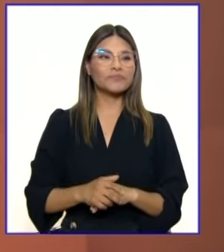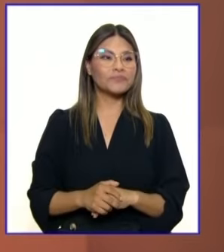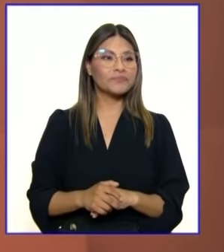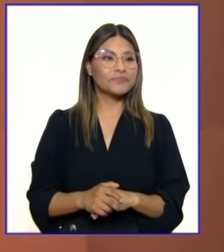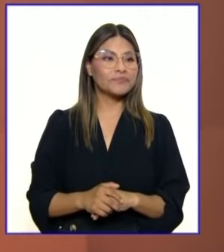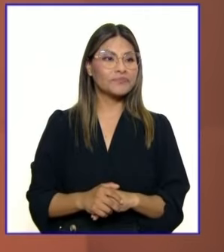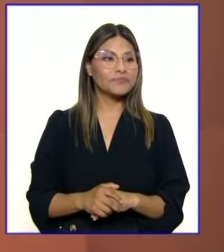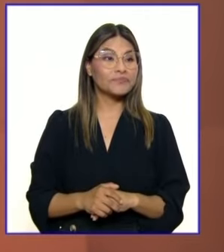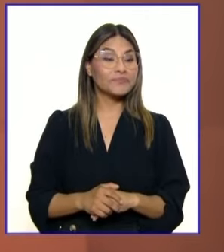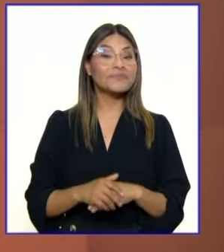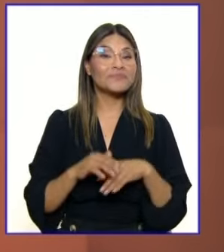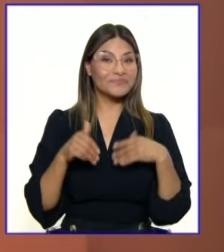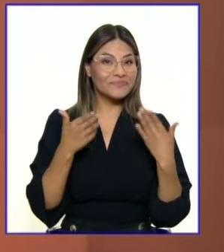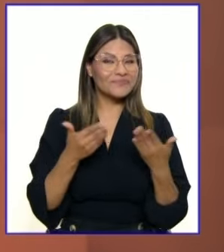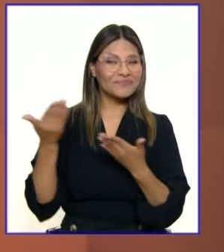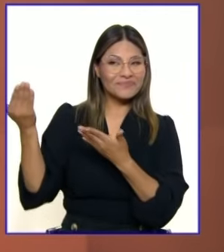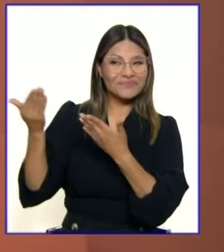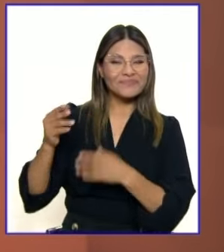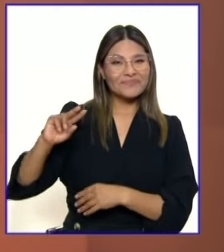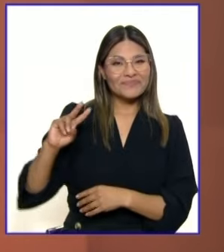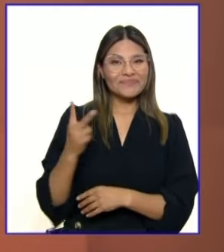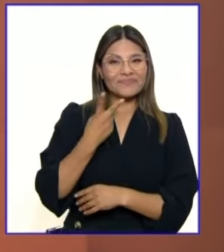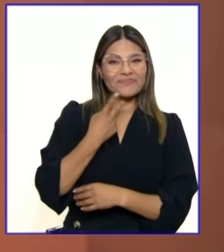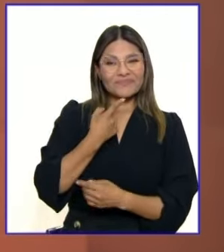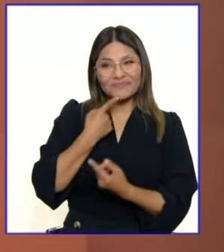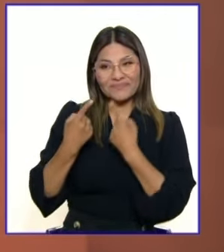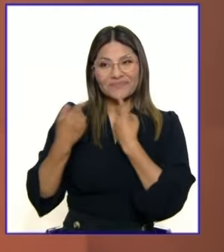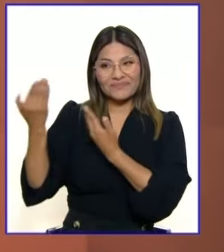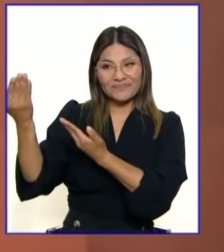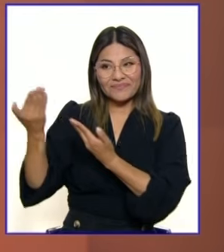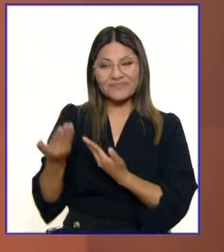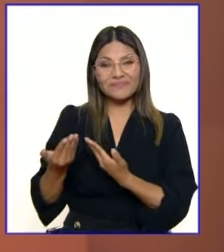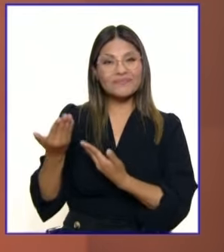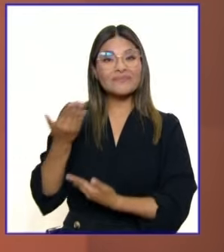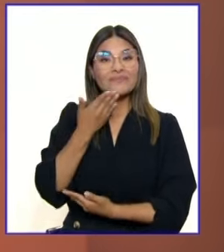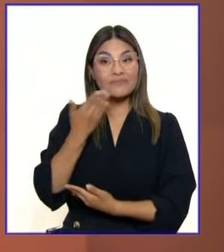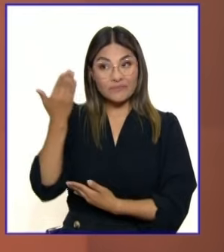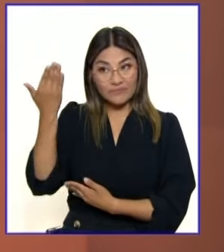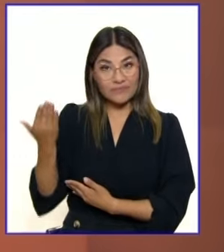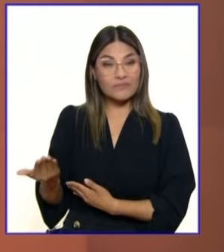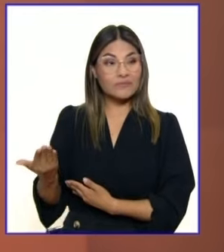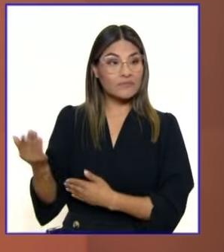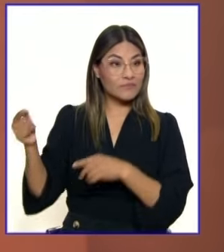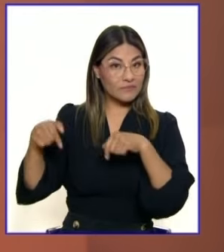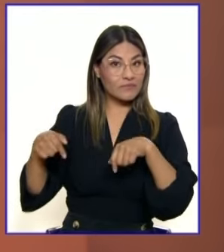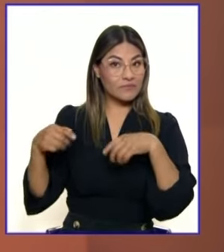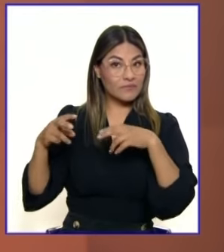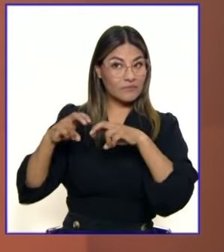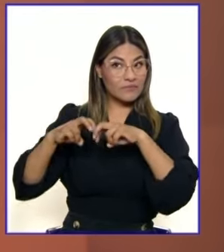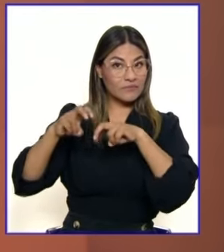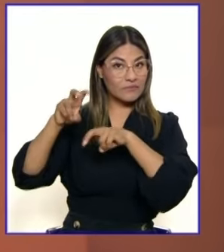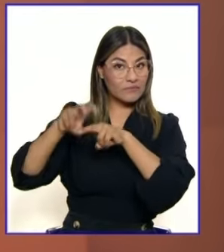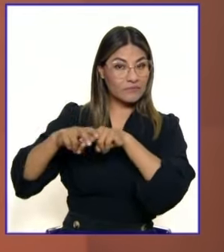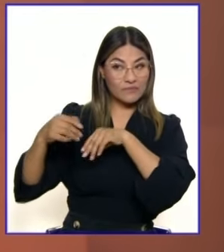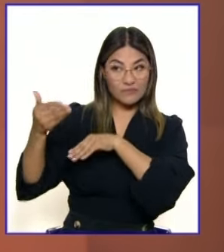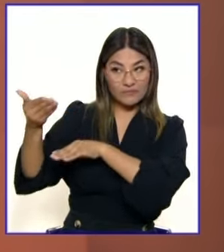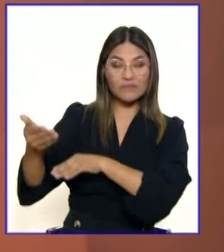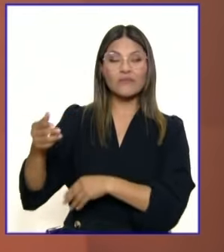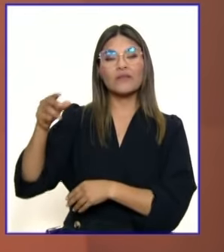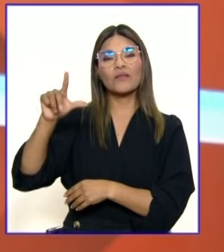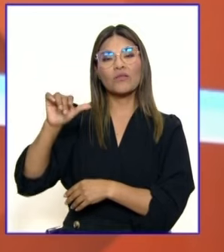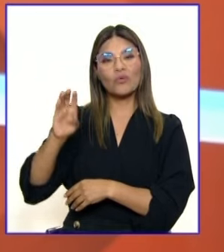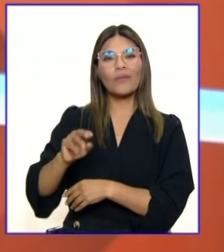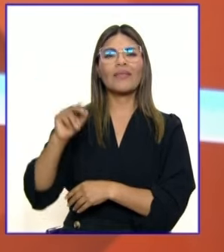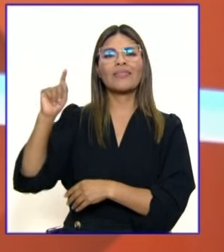dar ya la bienvenida a nuestro segundo invitado de la noche. Se encuentra con nosotros aquí en los estudios de TV Perú el señor Rubén Tan,